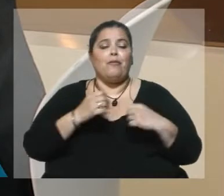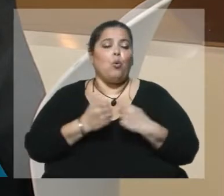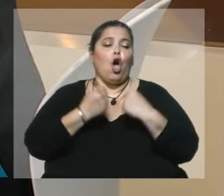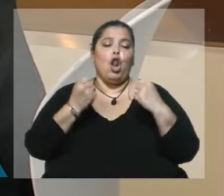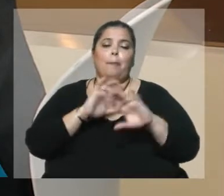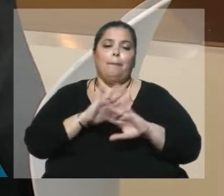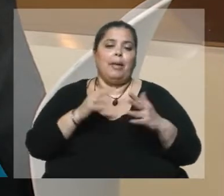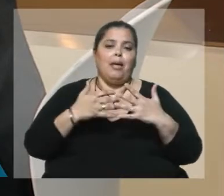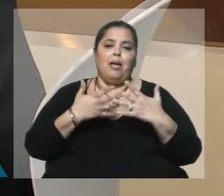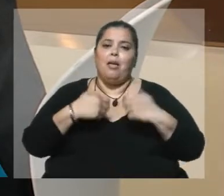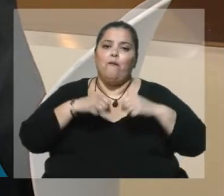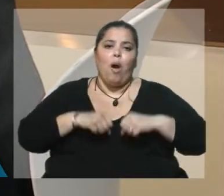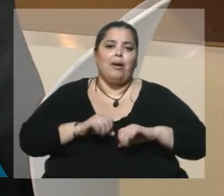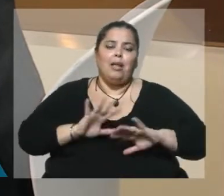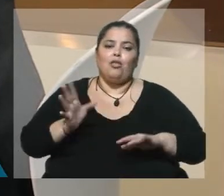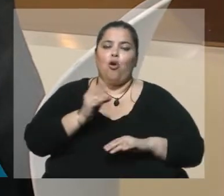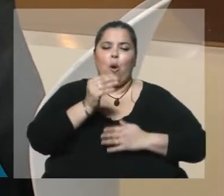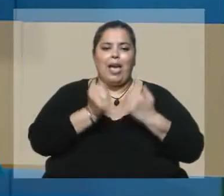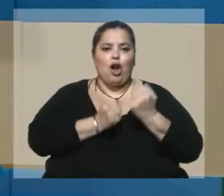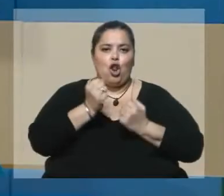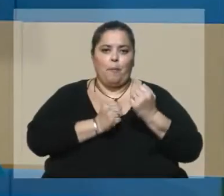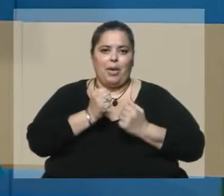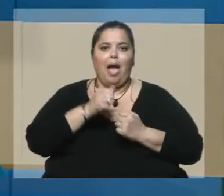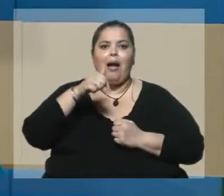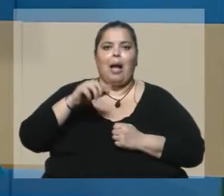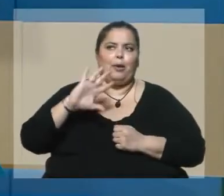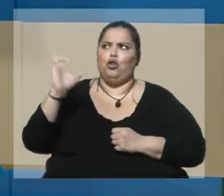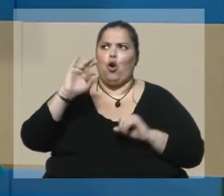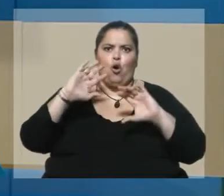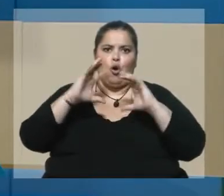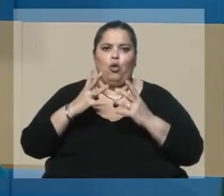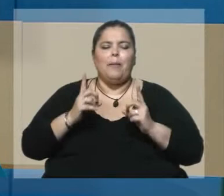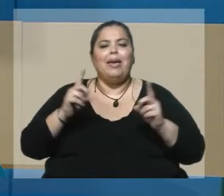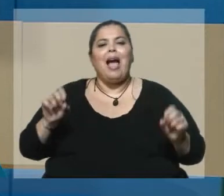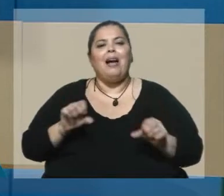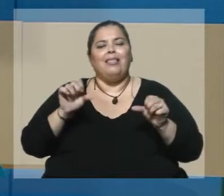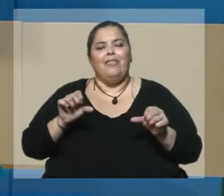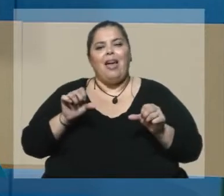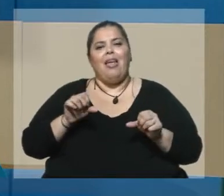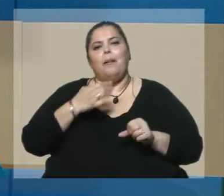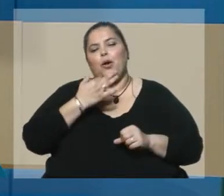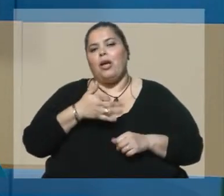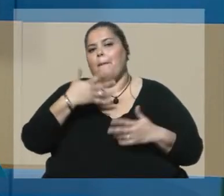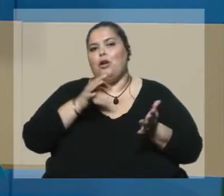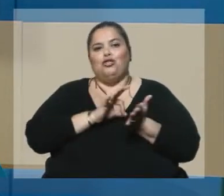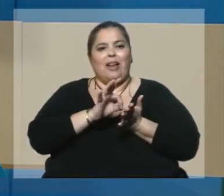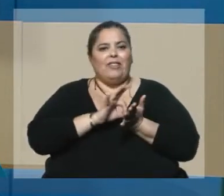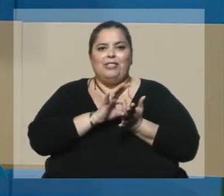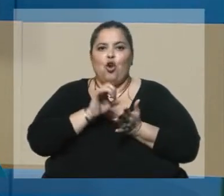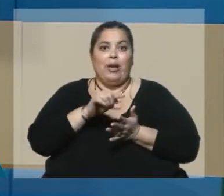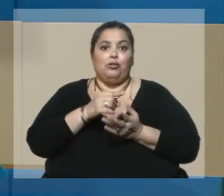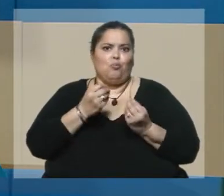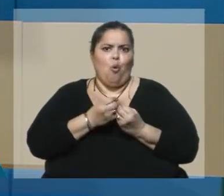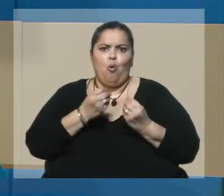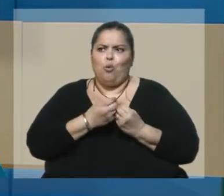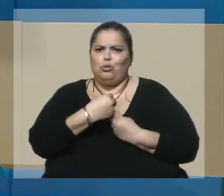global pero acá digo fue un golpe duro también fue un golpe duro y y afecto sobre todo actividades de típicamente servicios que son muy intensivas